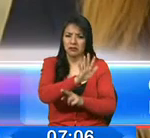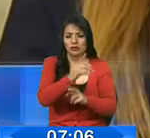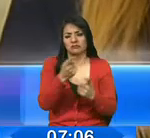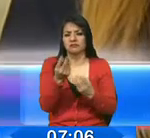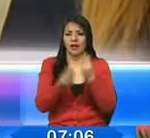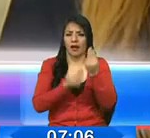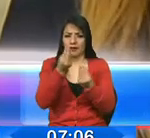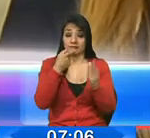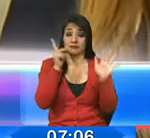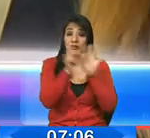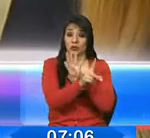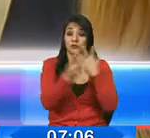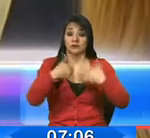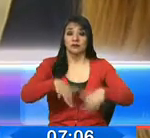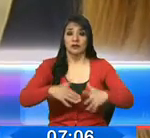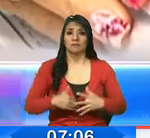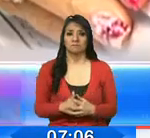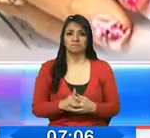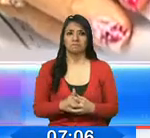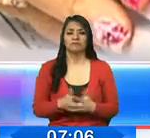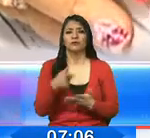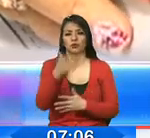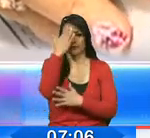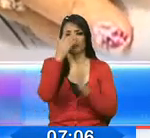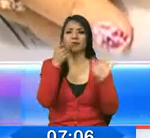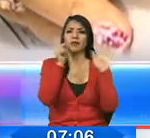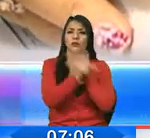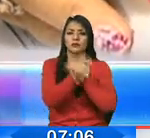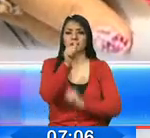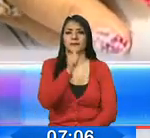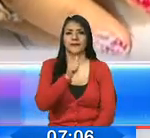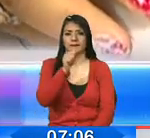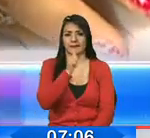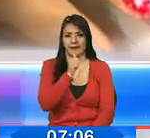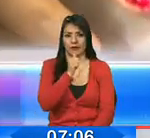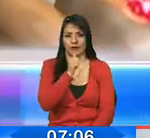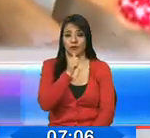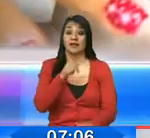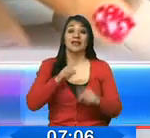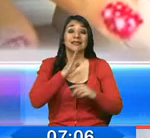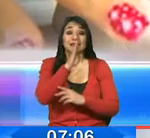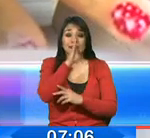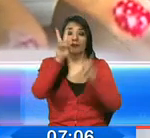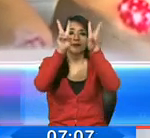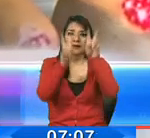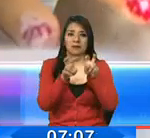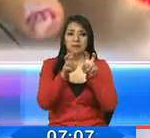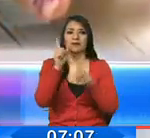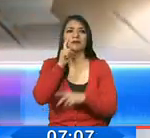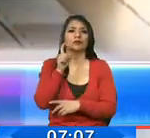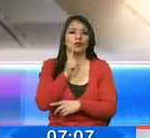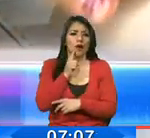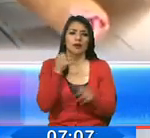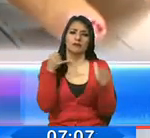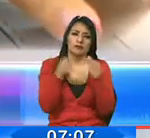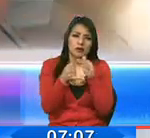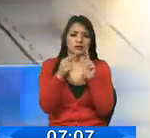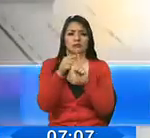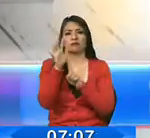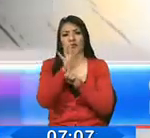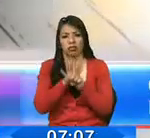delitos totalmente reservados, por cuanto son delitos de carácter sexual. Y generalmente no todos